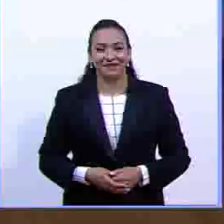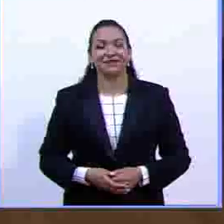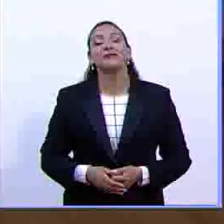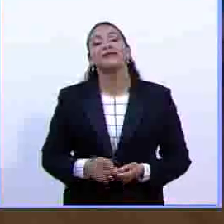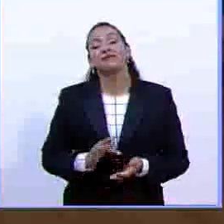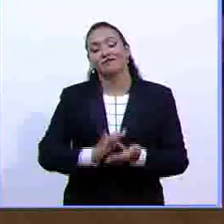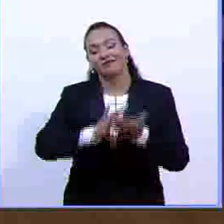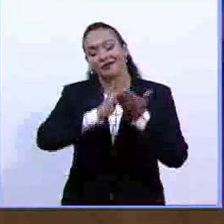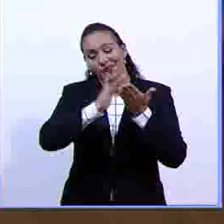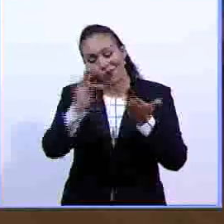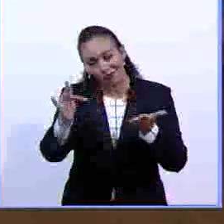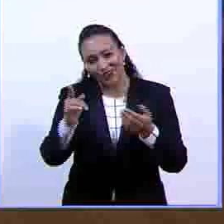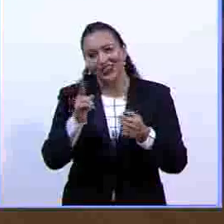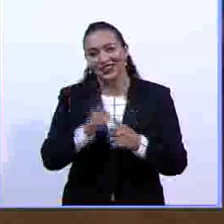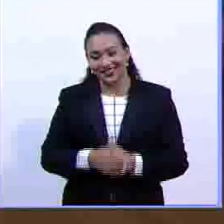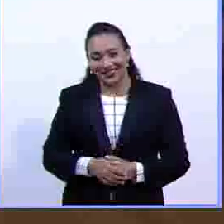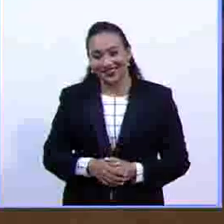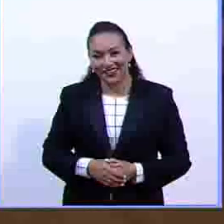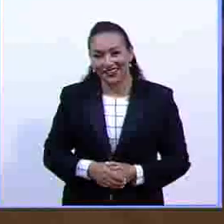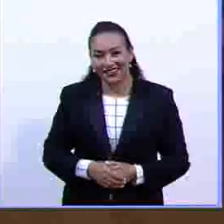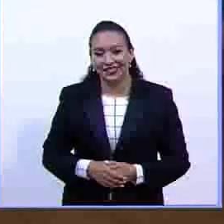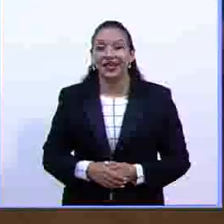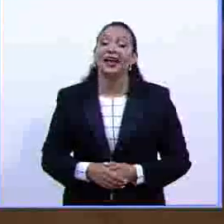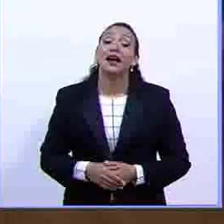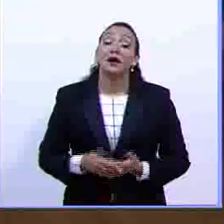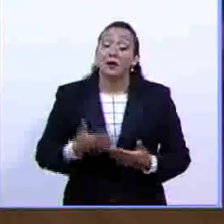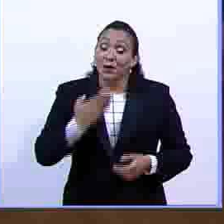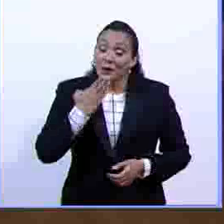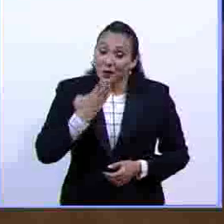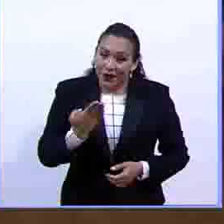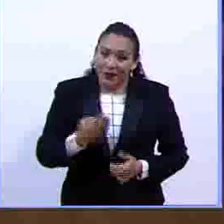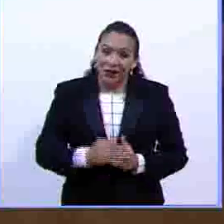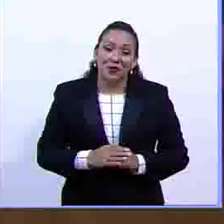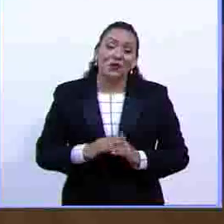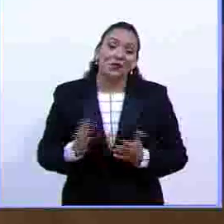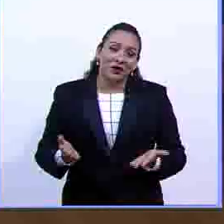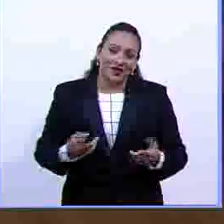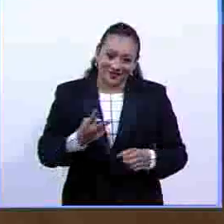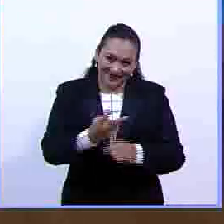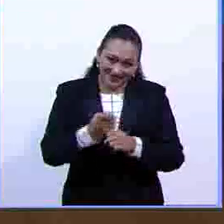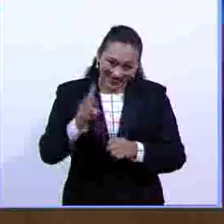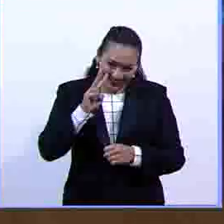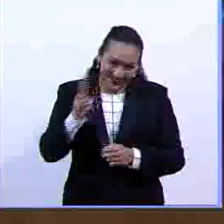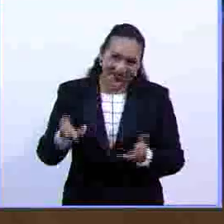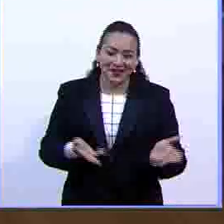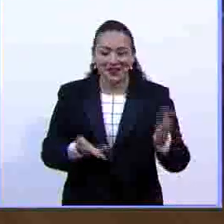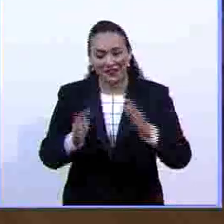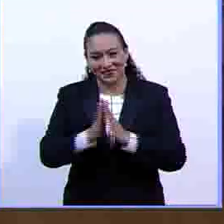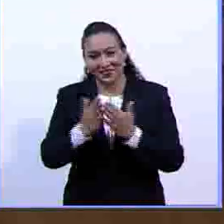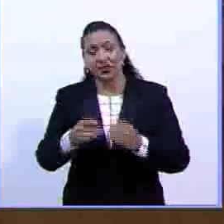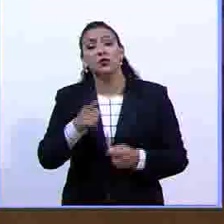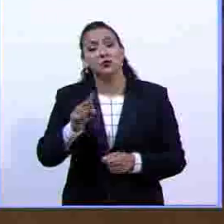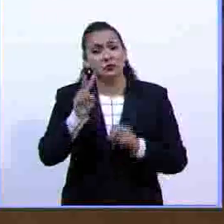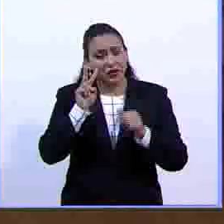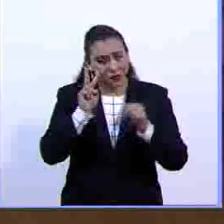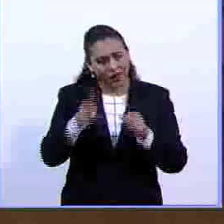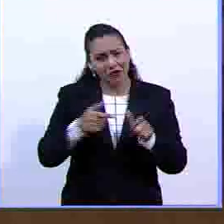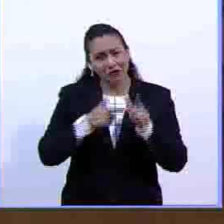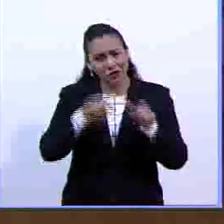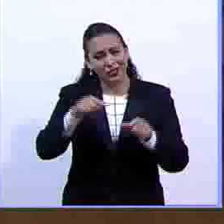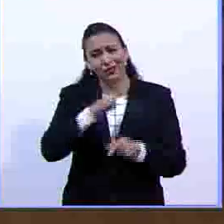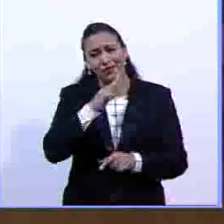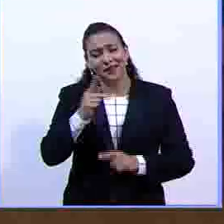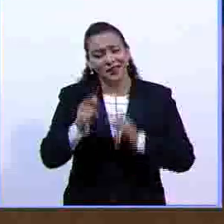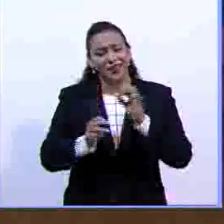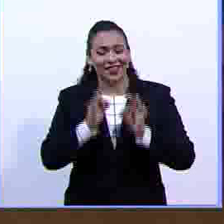Muchas gracias, Laura, allá en la FIL de Minería. Bueno, pues invitarlo a mantenerse en la señal del canal del Poder Judicial de la Federación, ya